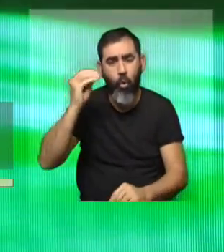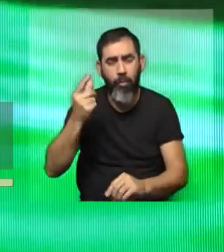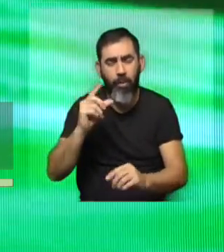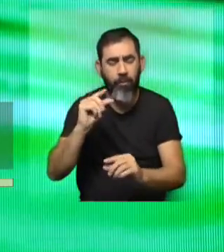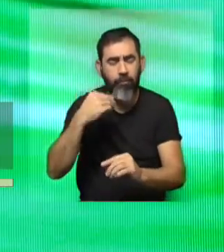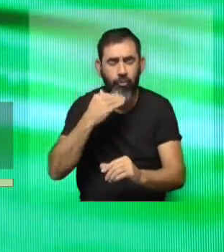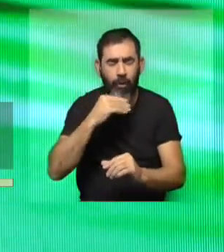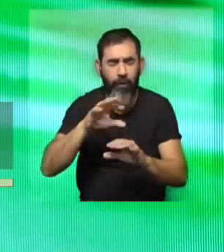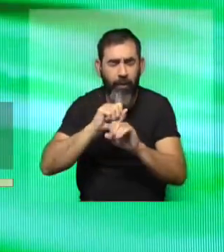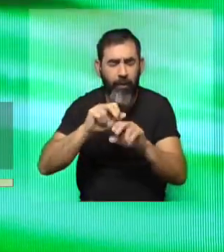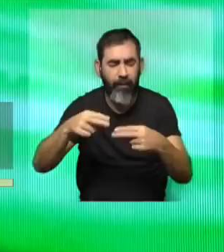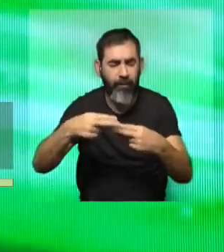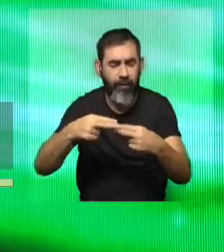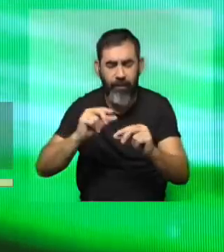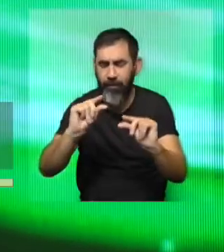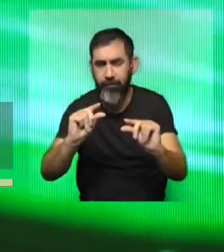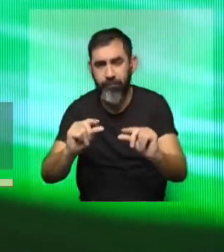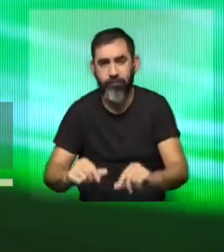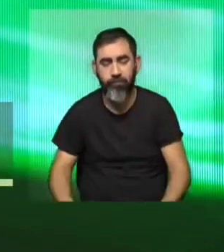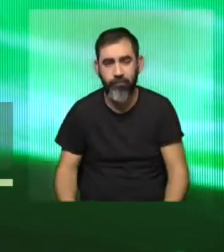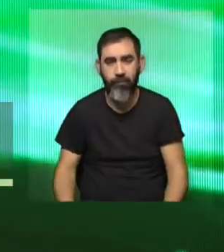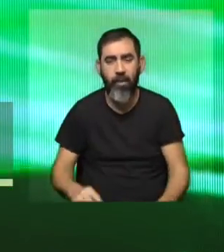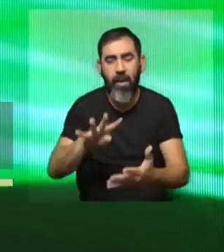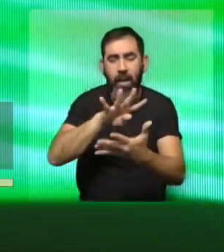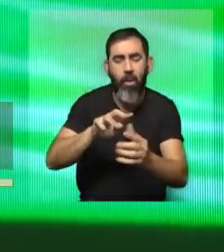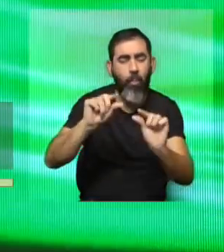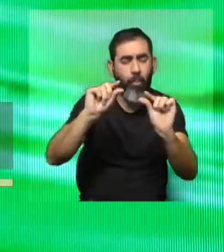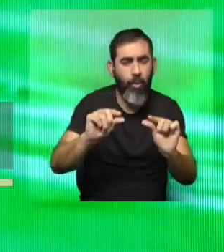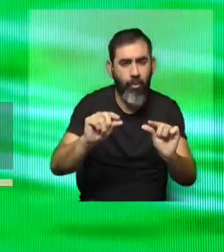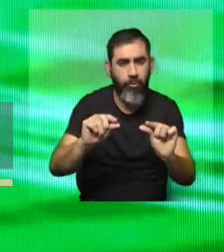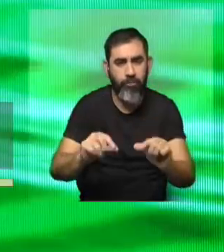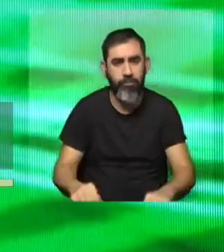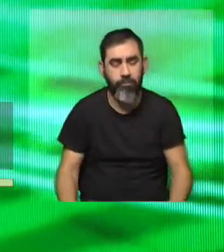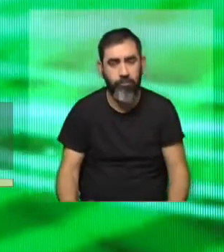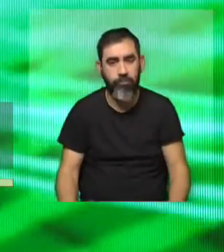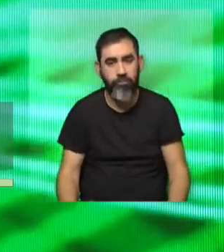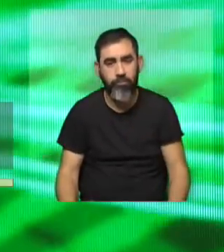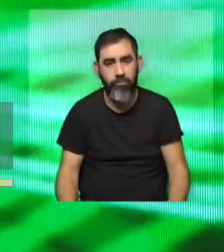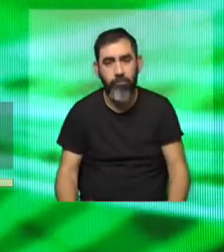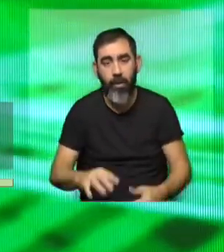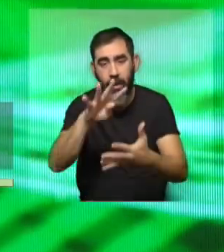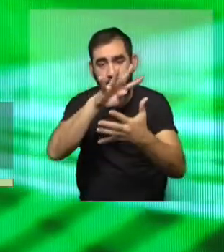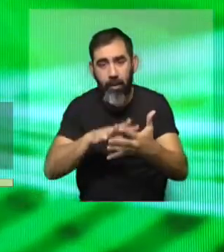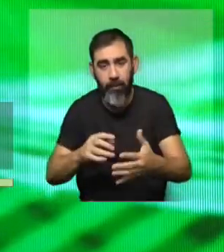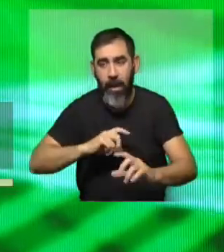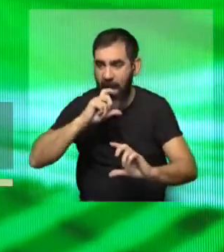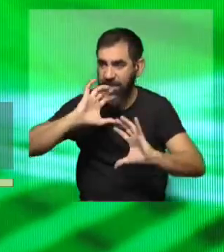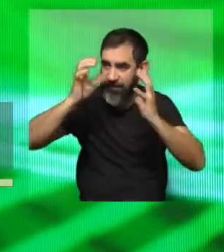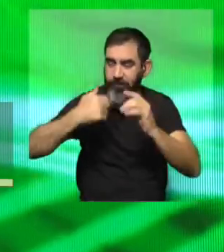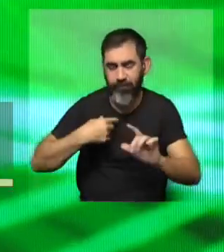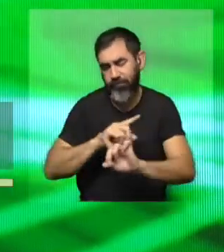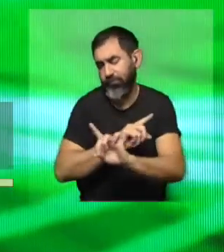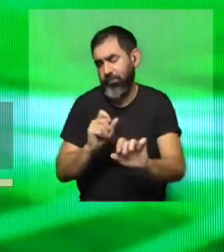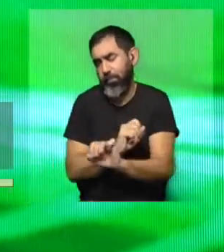las redes pero trato de no leer mucho este aparte si si nos ponemos a leer después el que se calienta pierde y